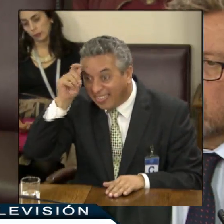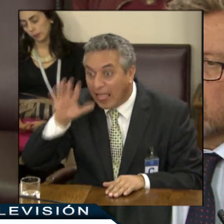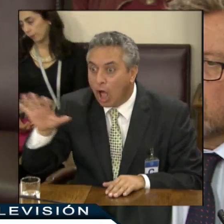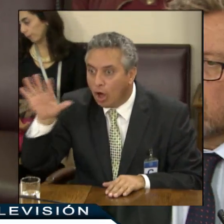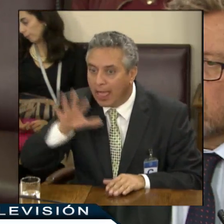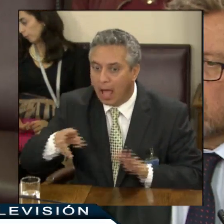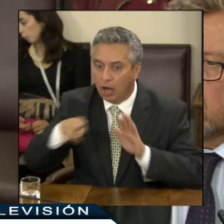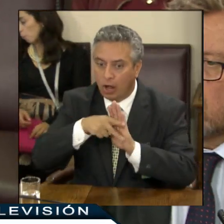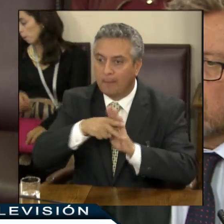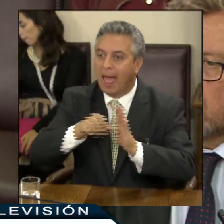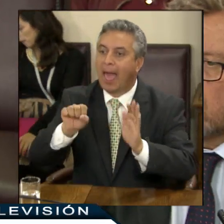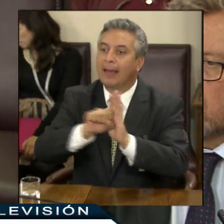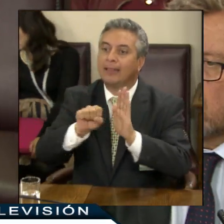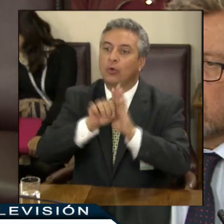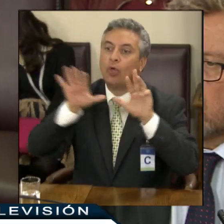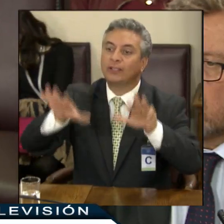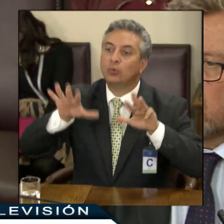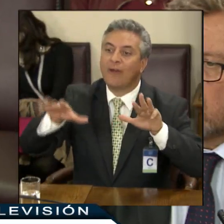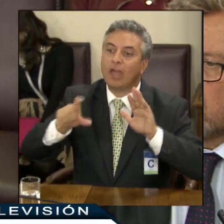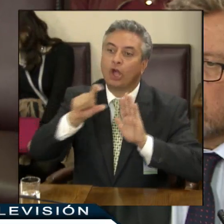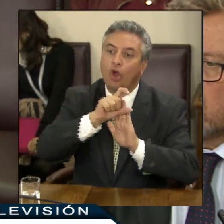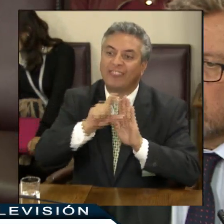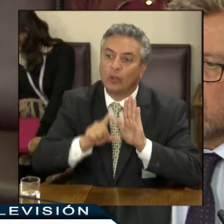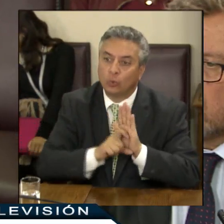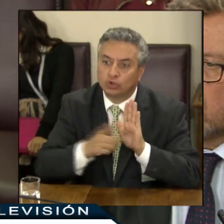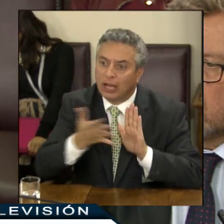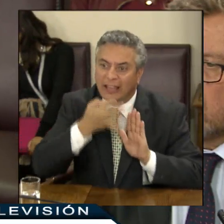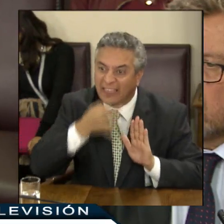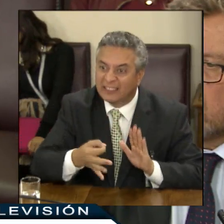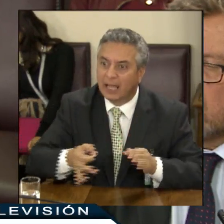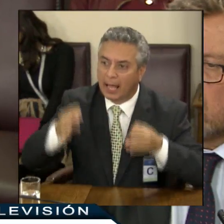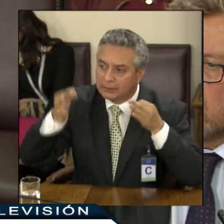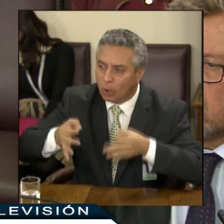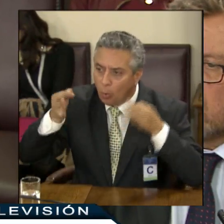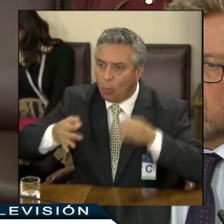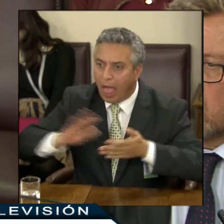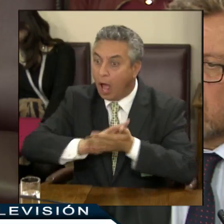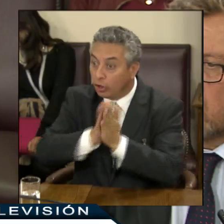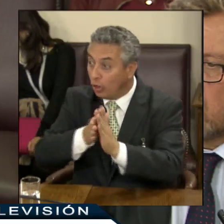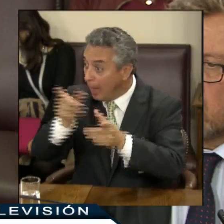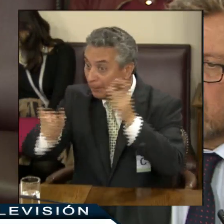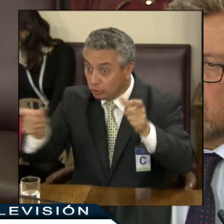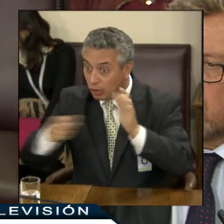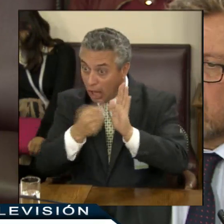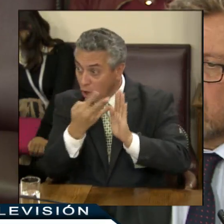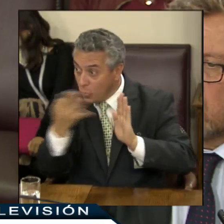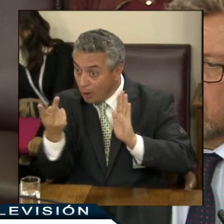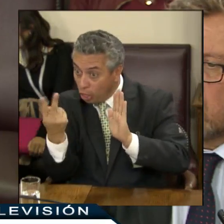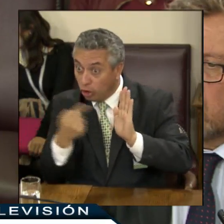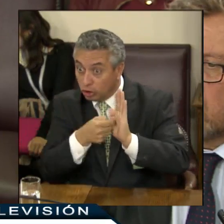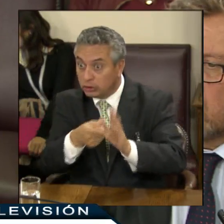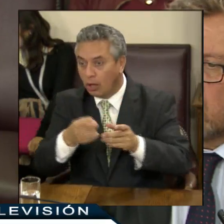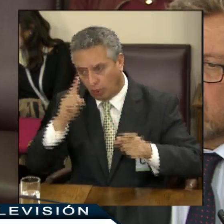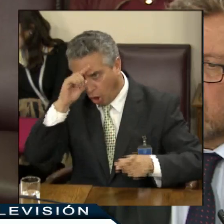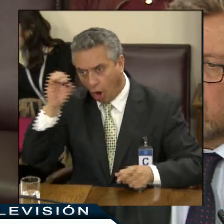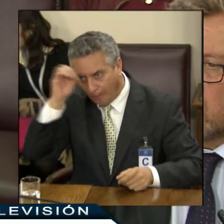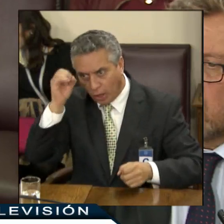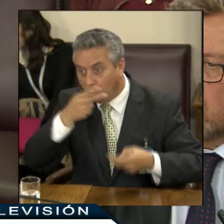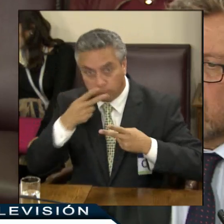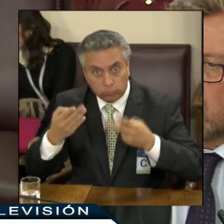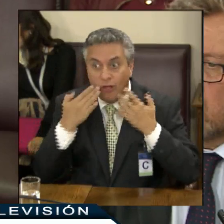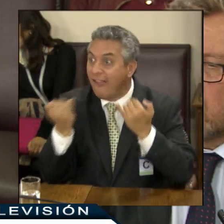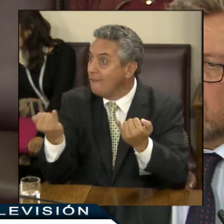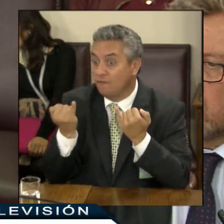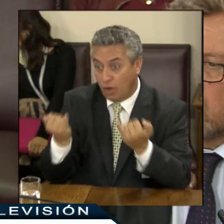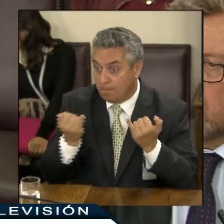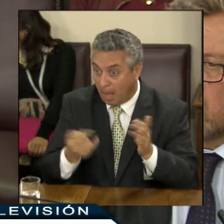partamos en el artículo 19 de la Constitución que señala la Constitución asegura a todas las personas en su número 12 la libertad de emitir opinión y la de informar